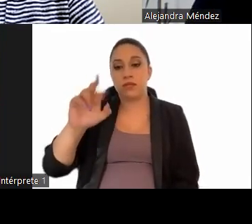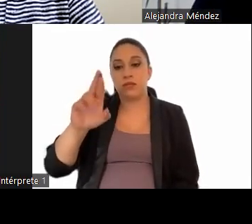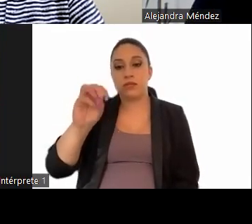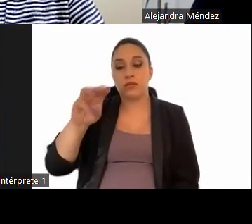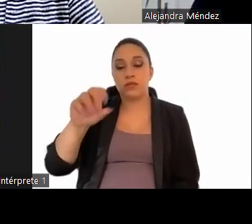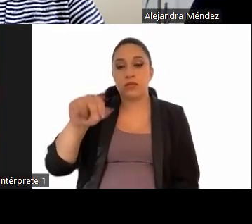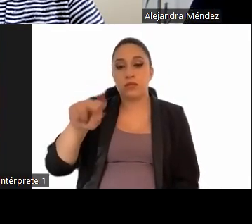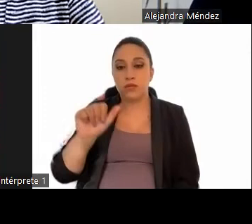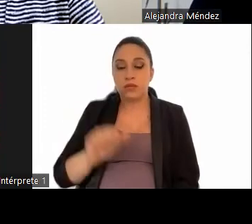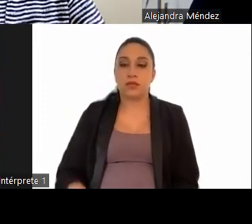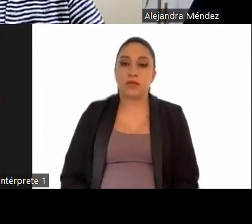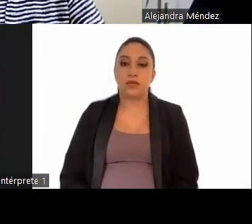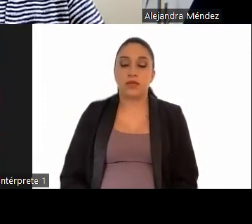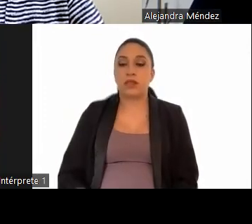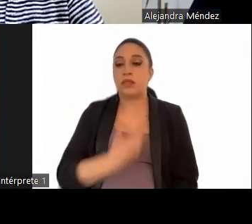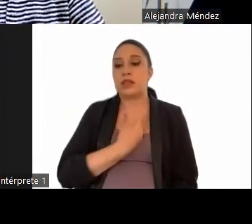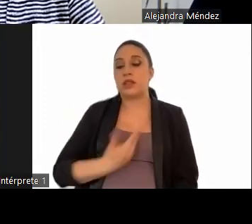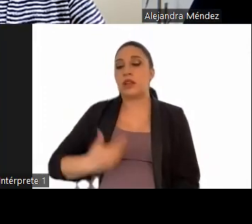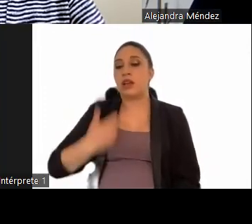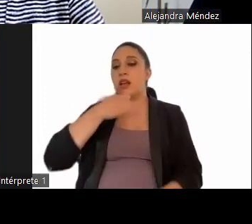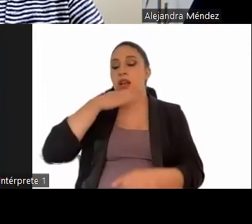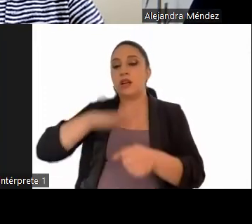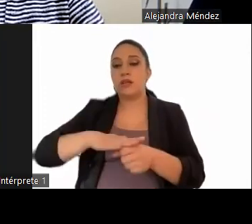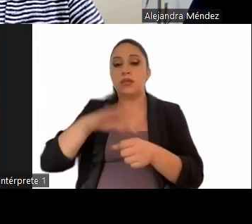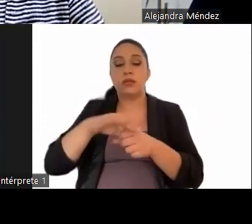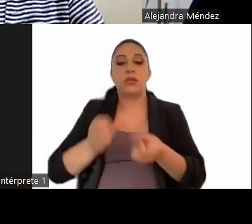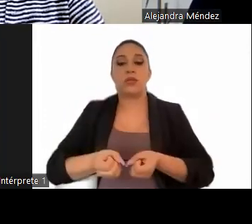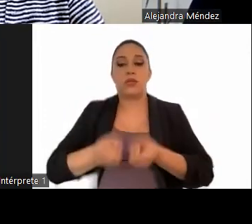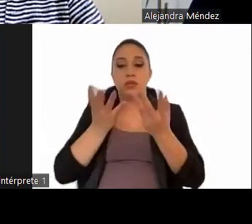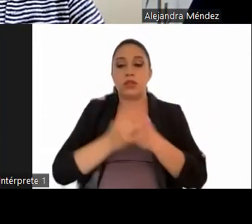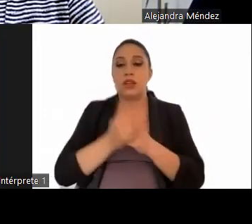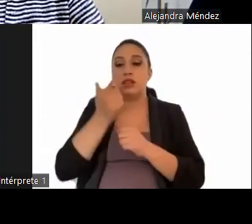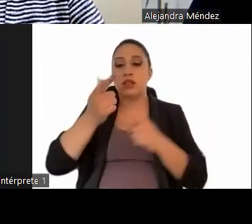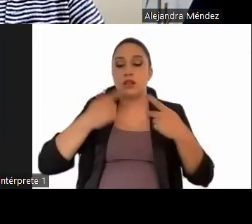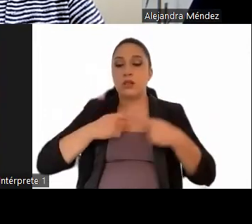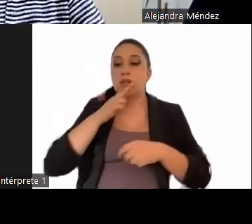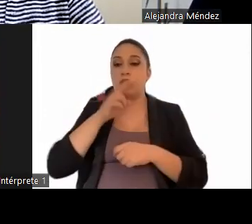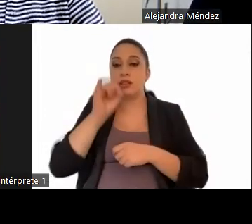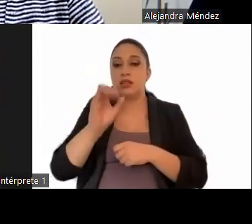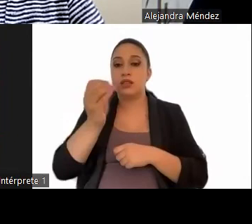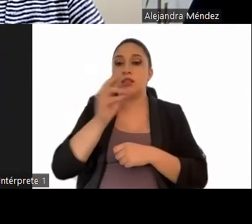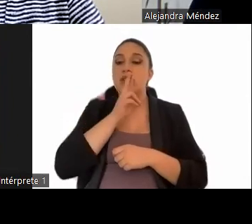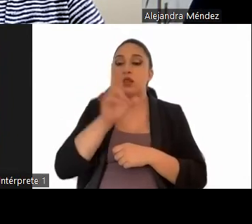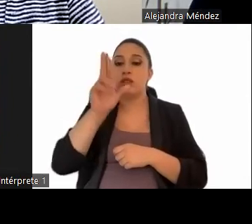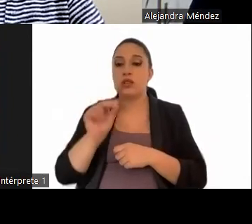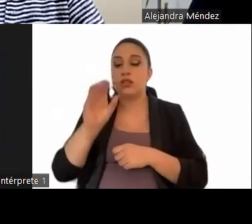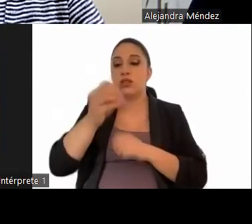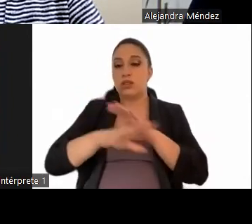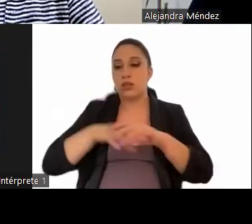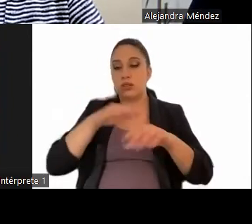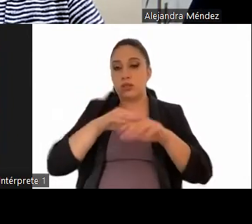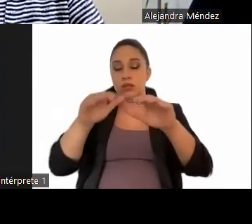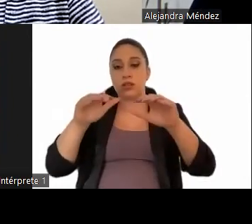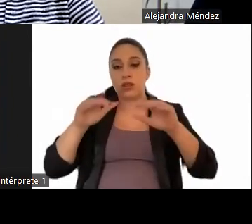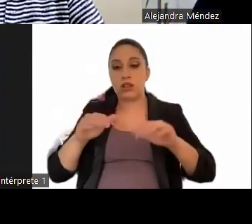Diputada Presidenta, el resultado de la votación es el siguiente. 7 votos a favor, 0 en contra y 0 abstenciones, por lo que